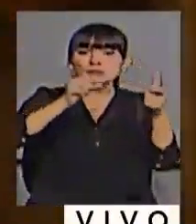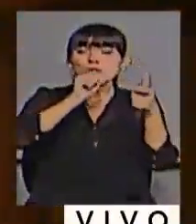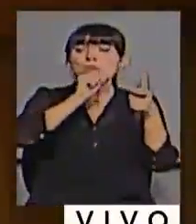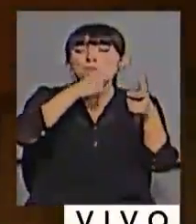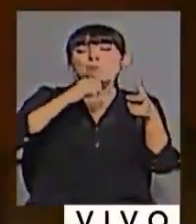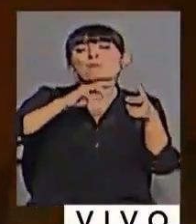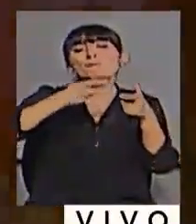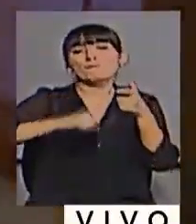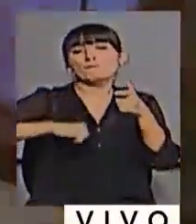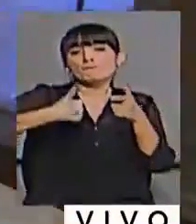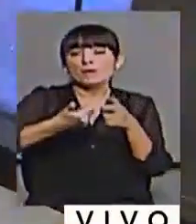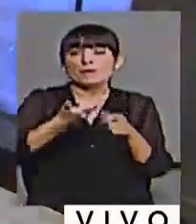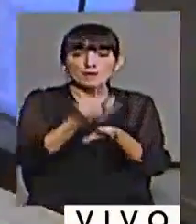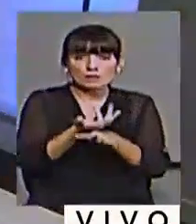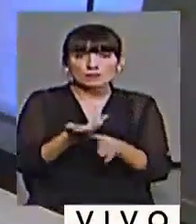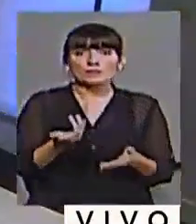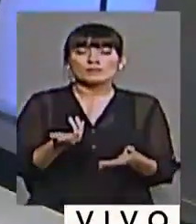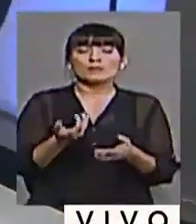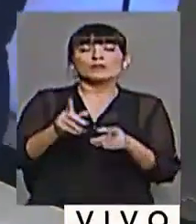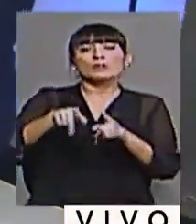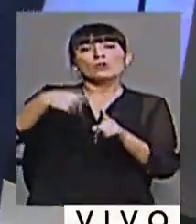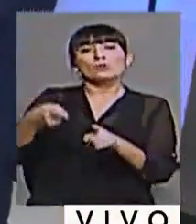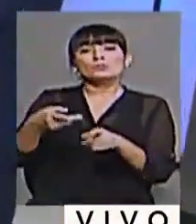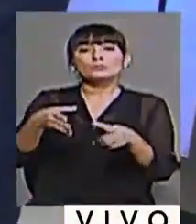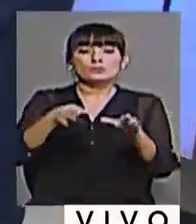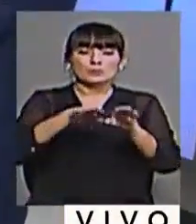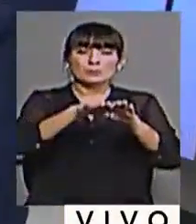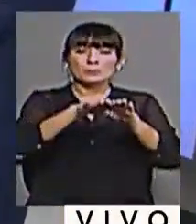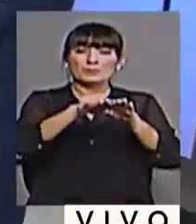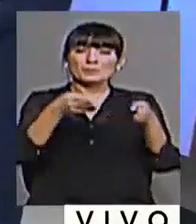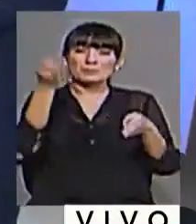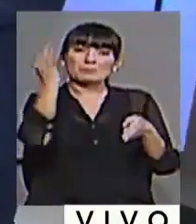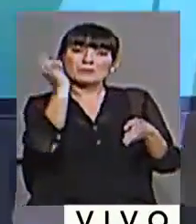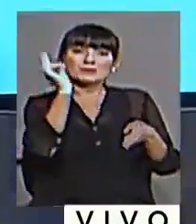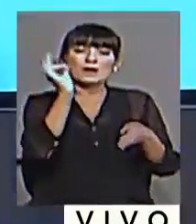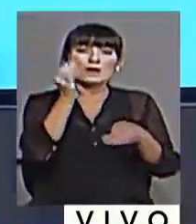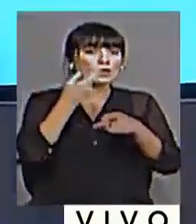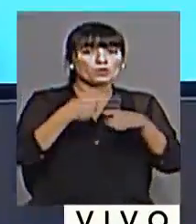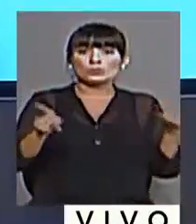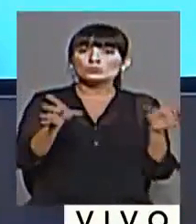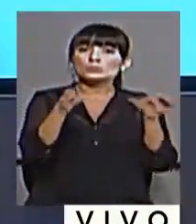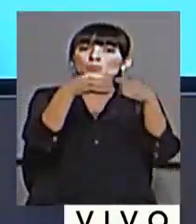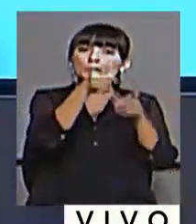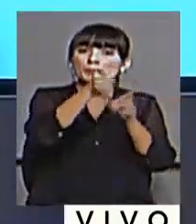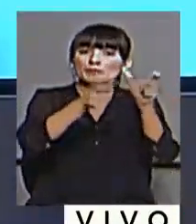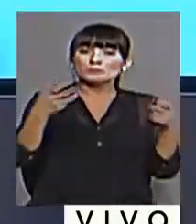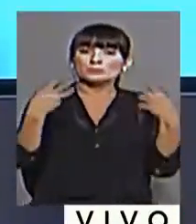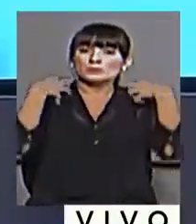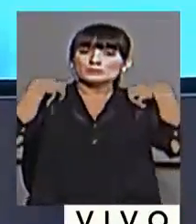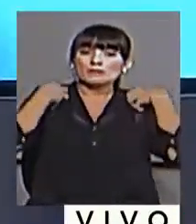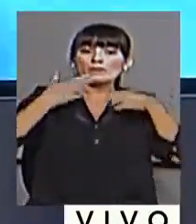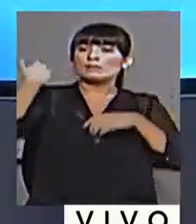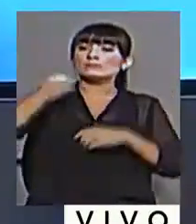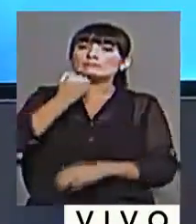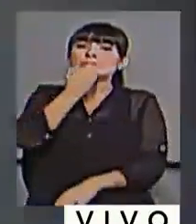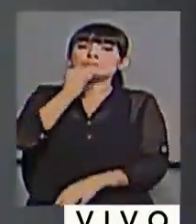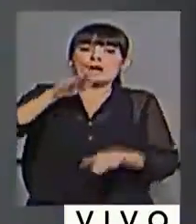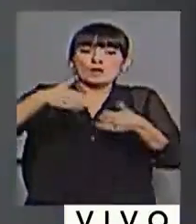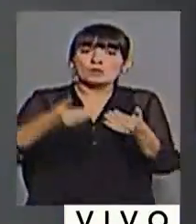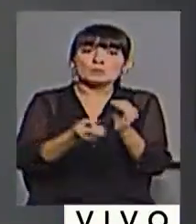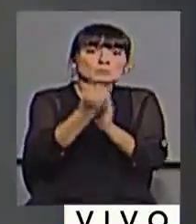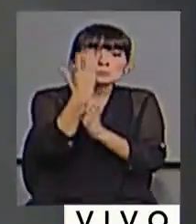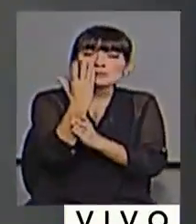una mayoría en la mesa que corresponde a otra generación, que no carga con los errores y con los desaciertos del pasado y que por lo tanto queremos